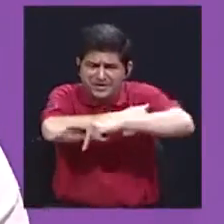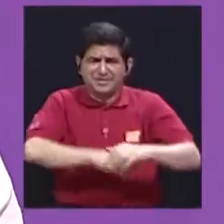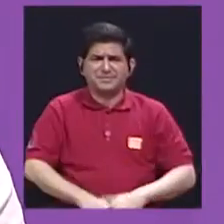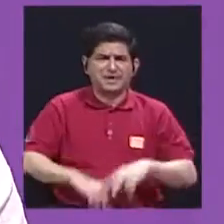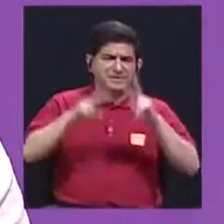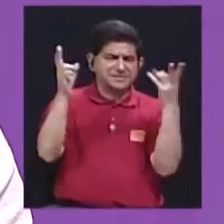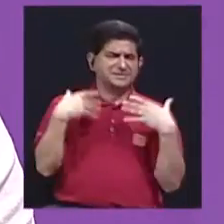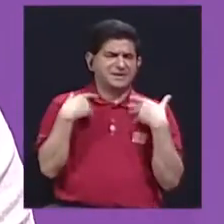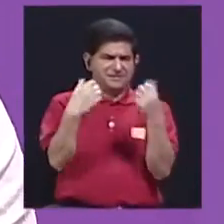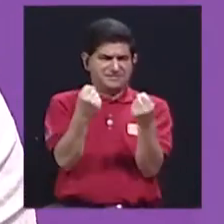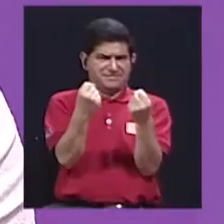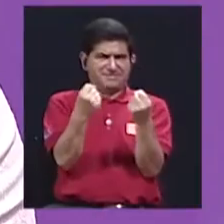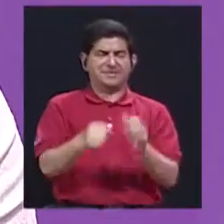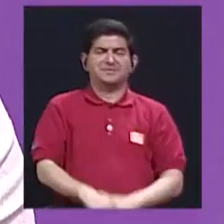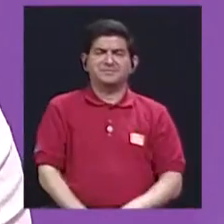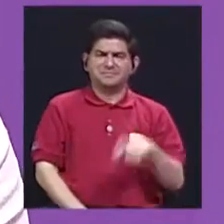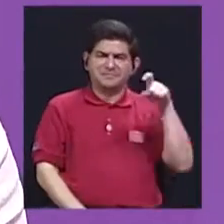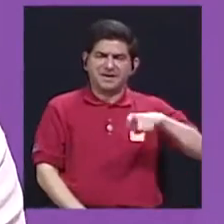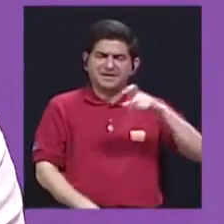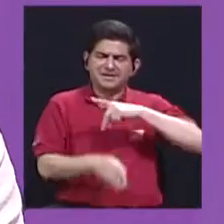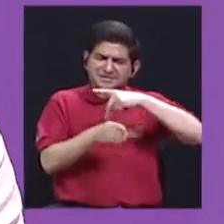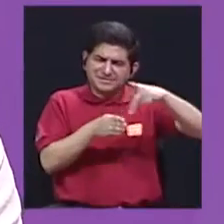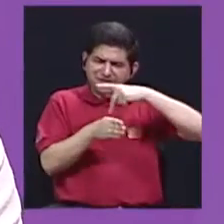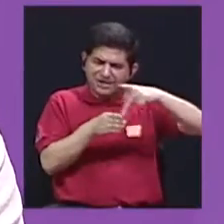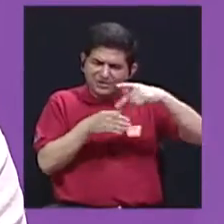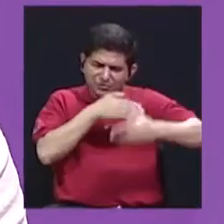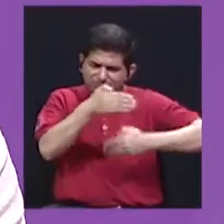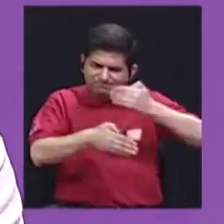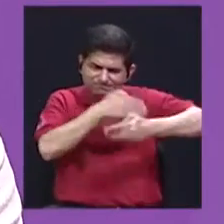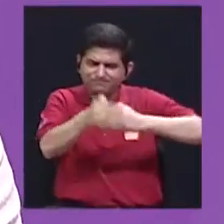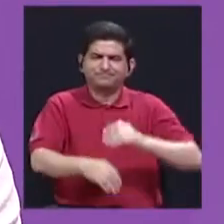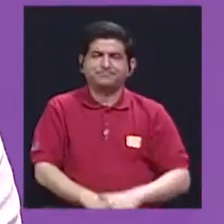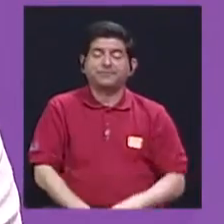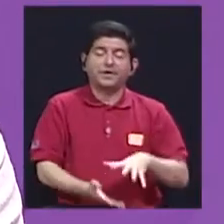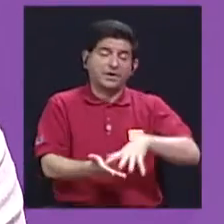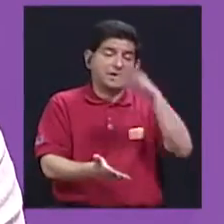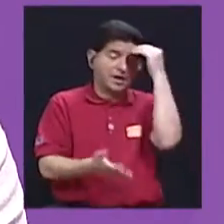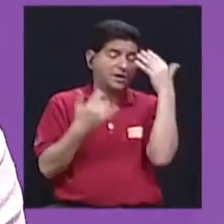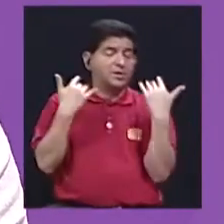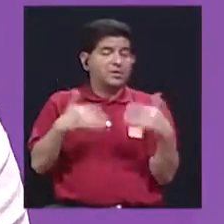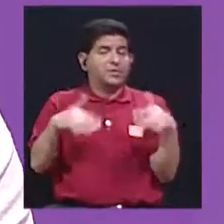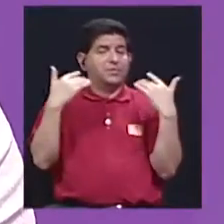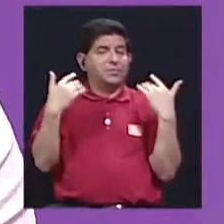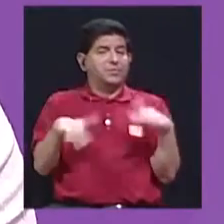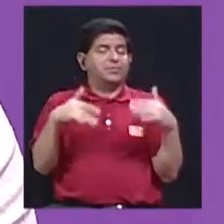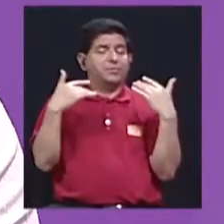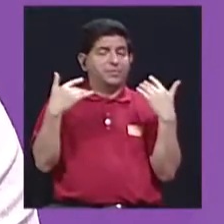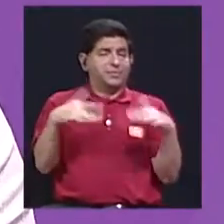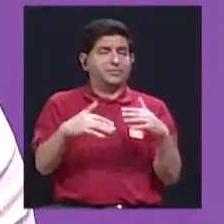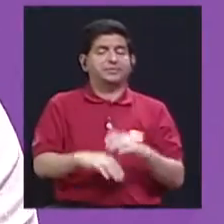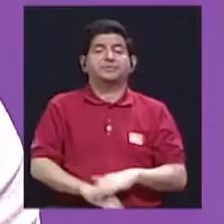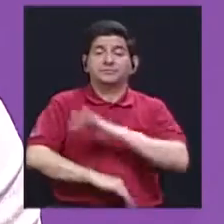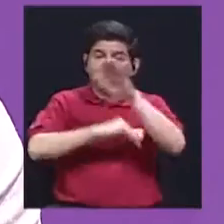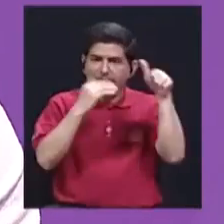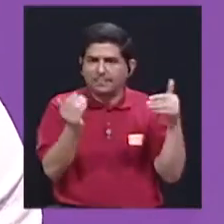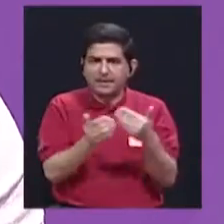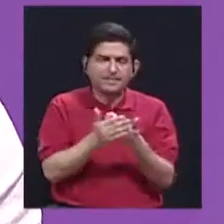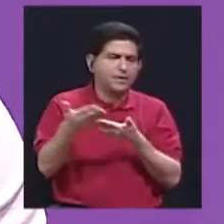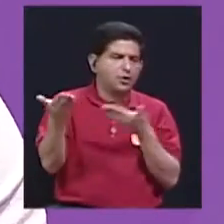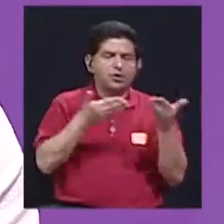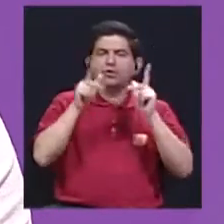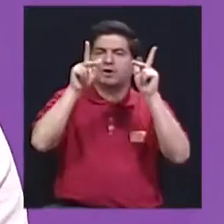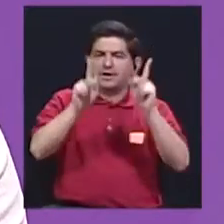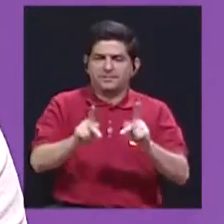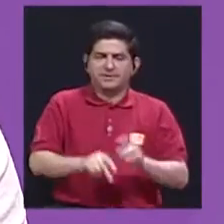son temas de salud pues hay que profesionalizarse y hay que aprender mucho mucho de todo servicio al